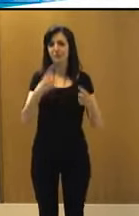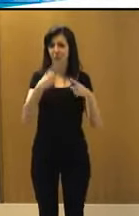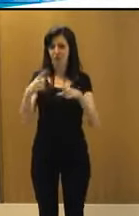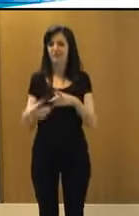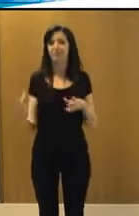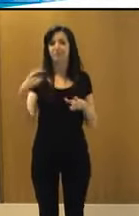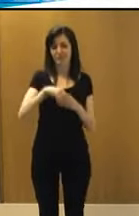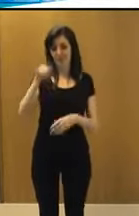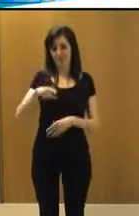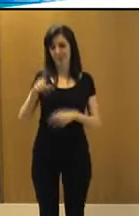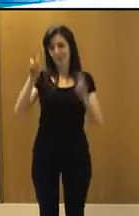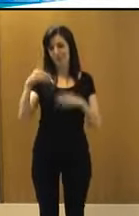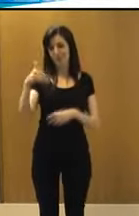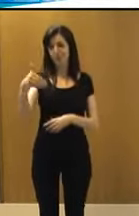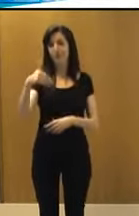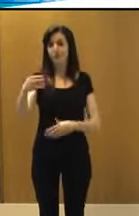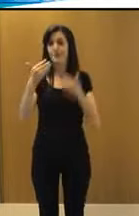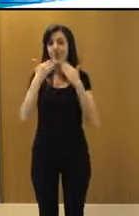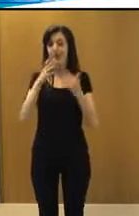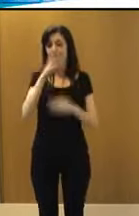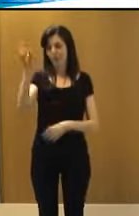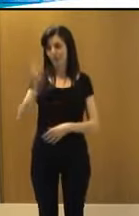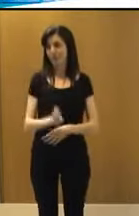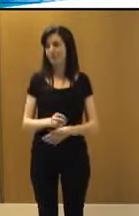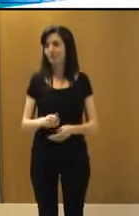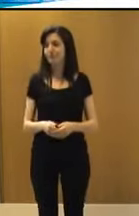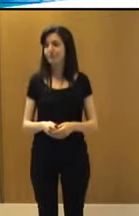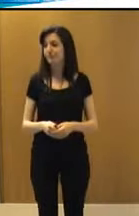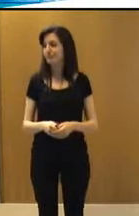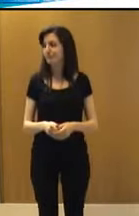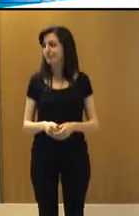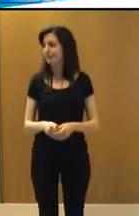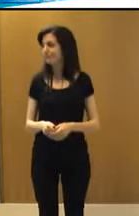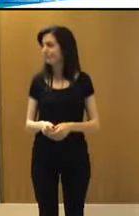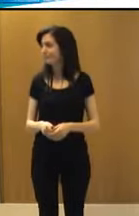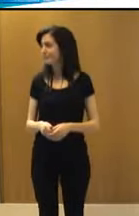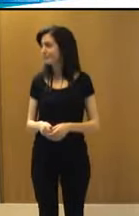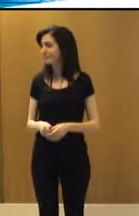ver mucho con todas estas cosas y con el futuro. Gracias por estar aquí, Eduardo.